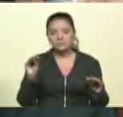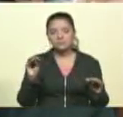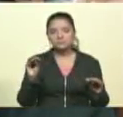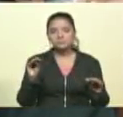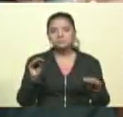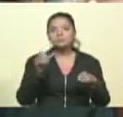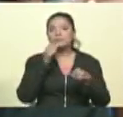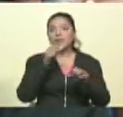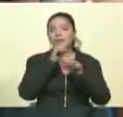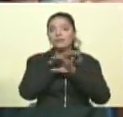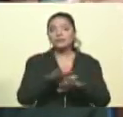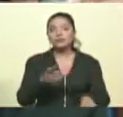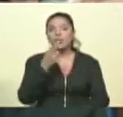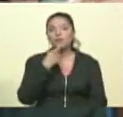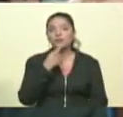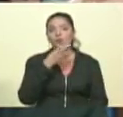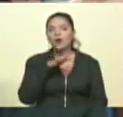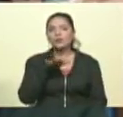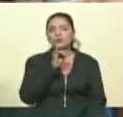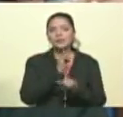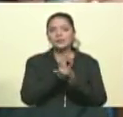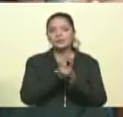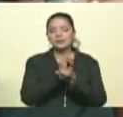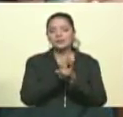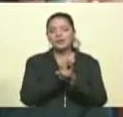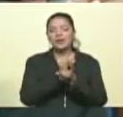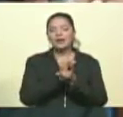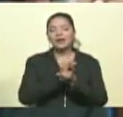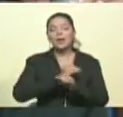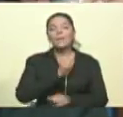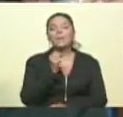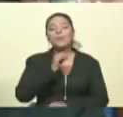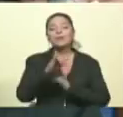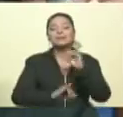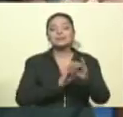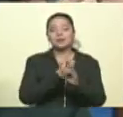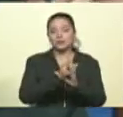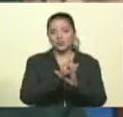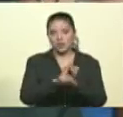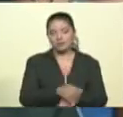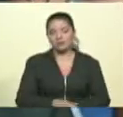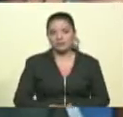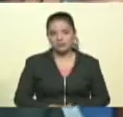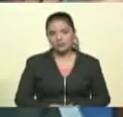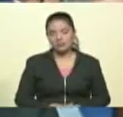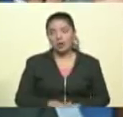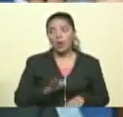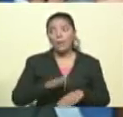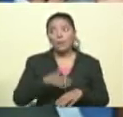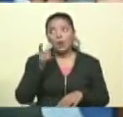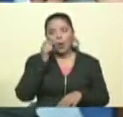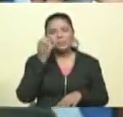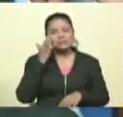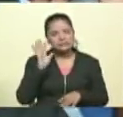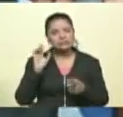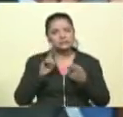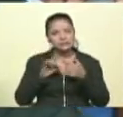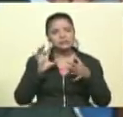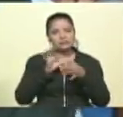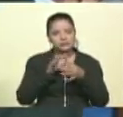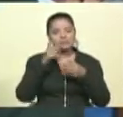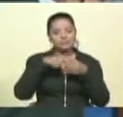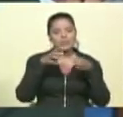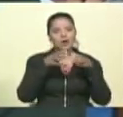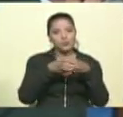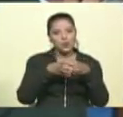de difusión roja en Interpol, porque él está presuntamente involucrado en ese cartel de